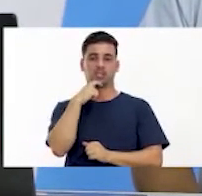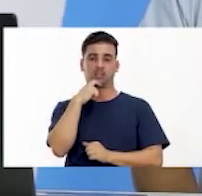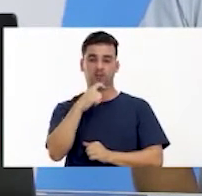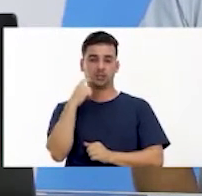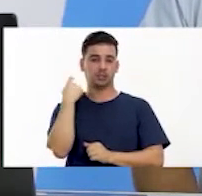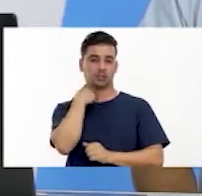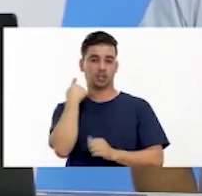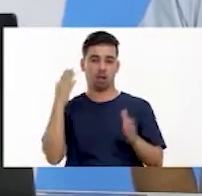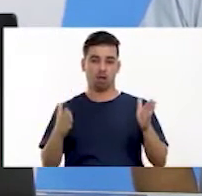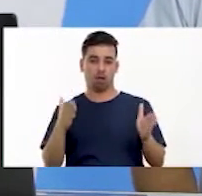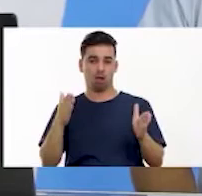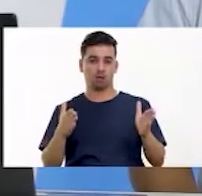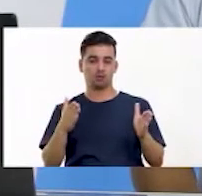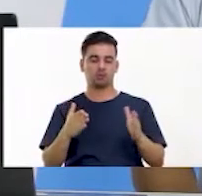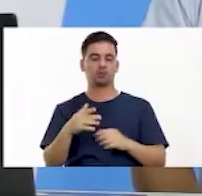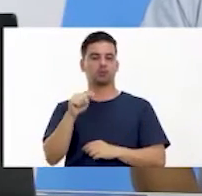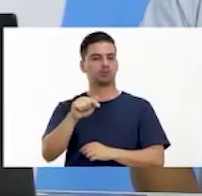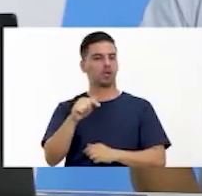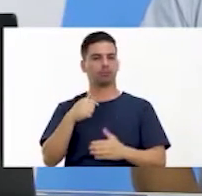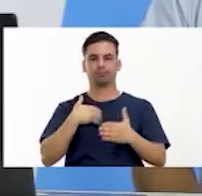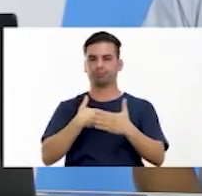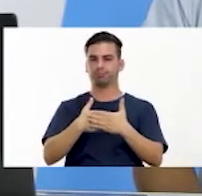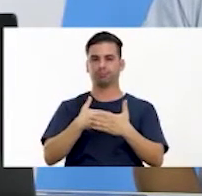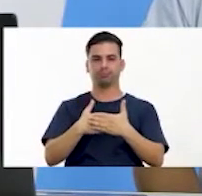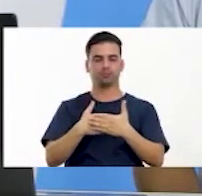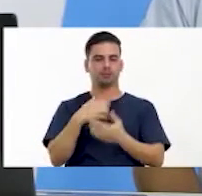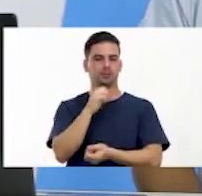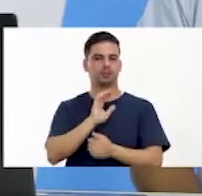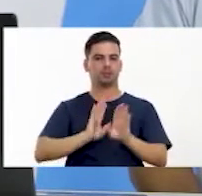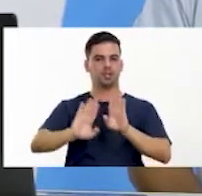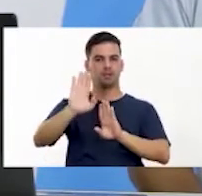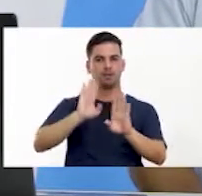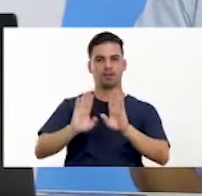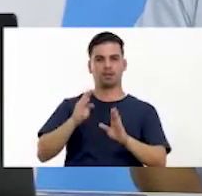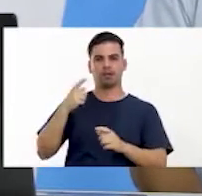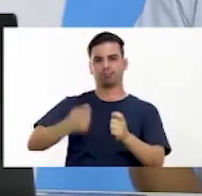permitió enfrentar con éxito este periodo.